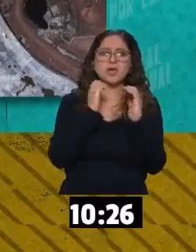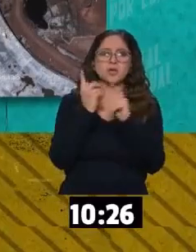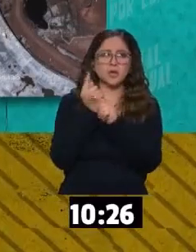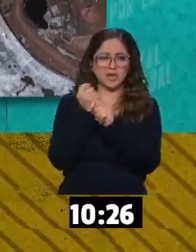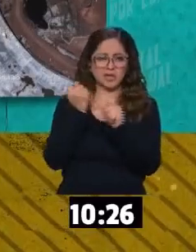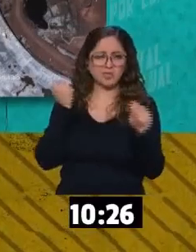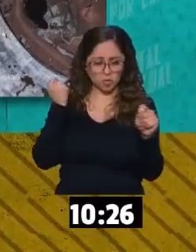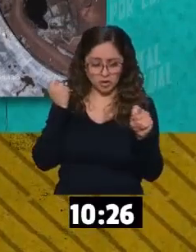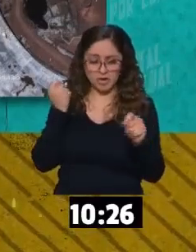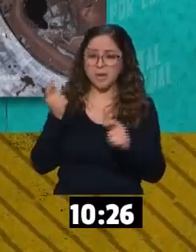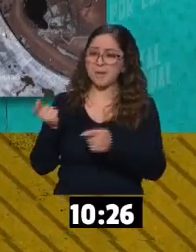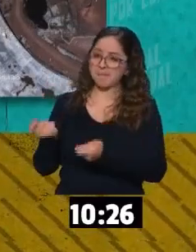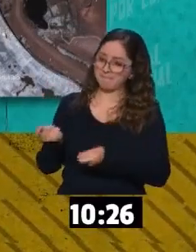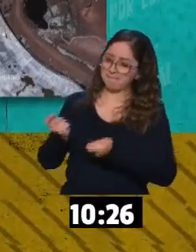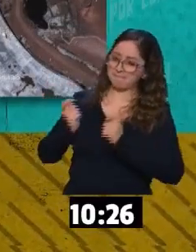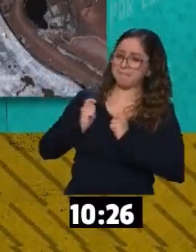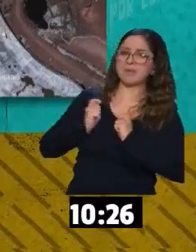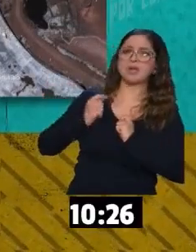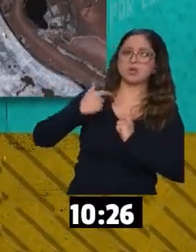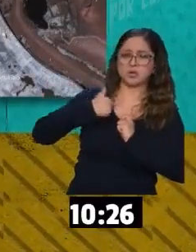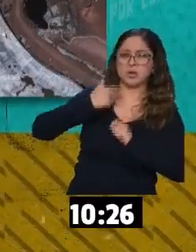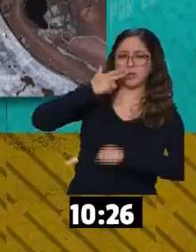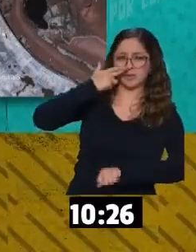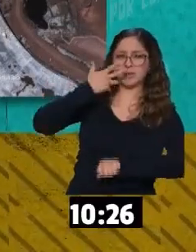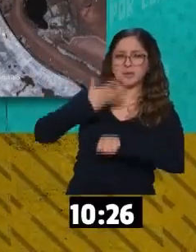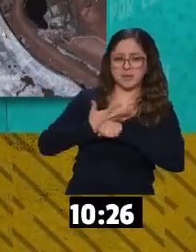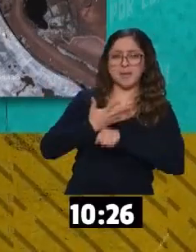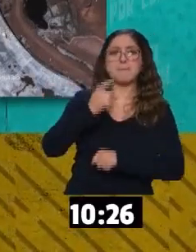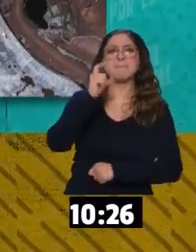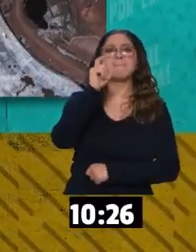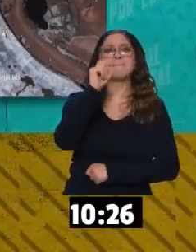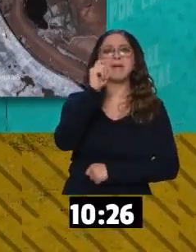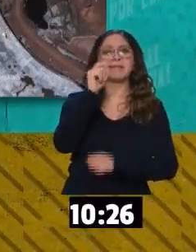20 meses del gobierno del presidente.